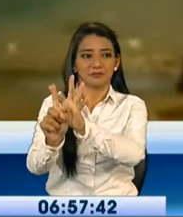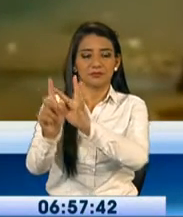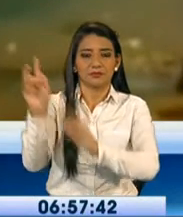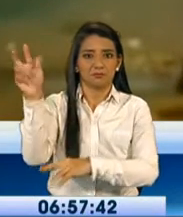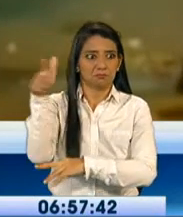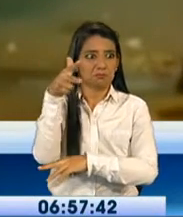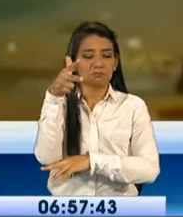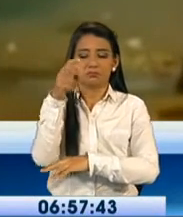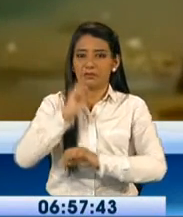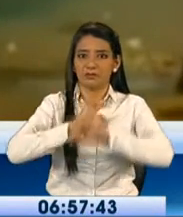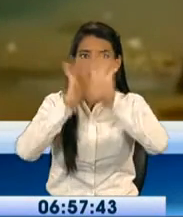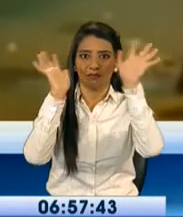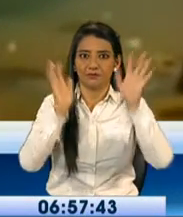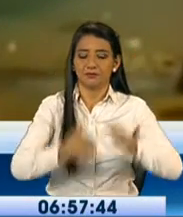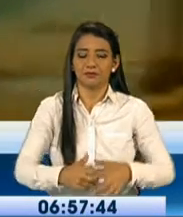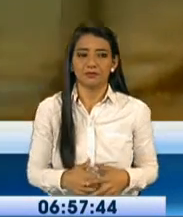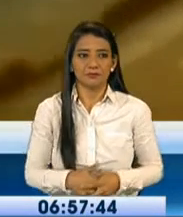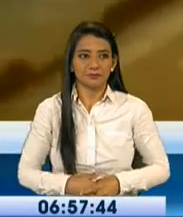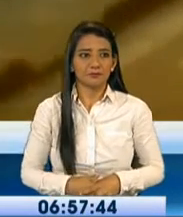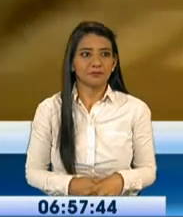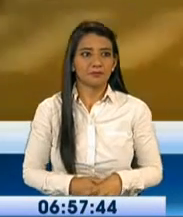captado.